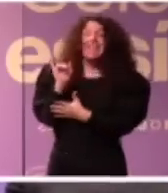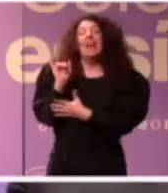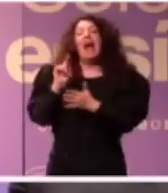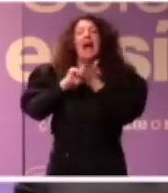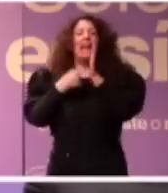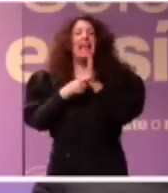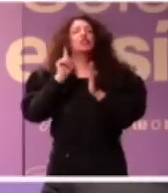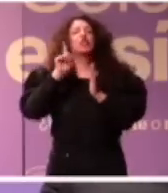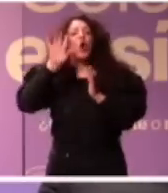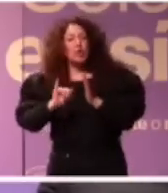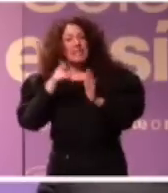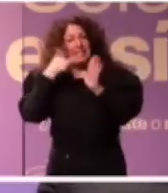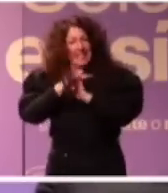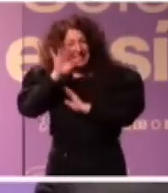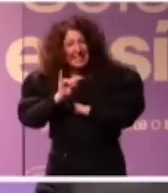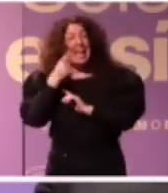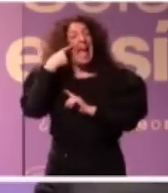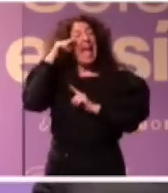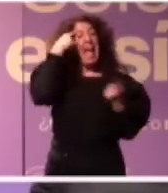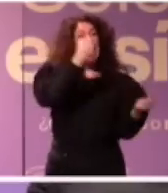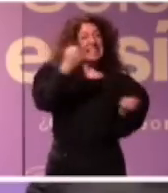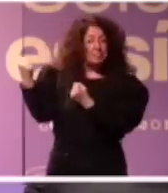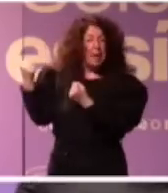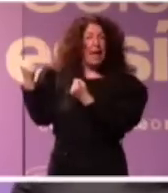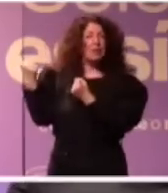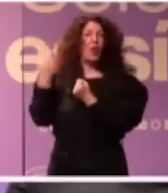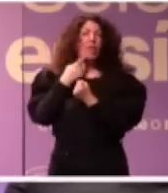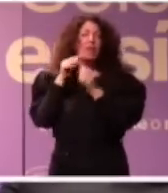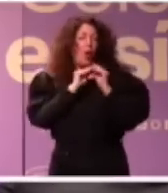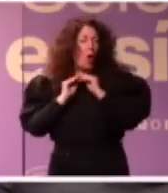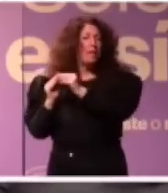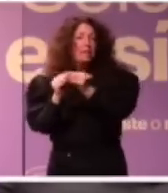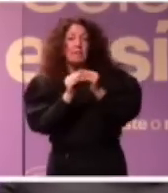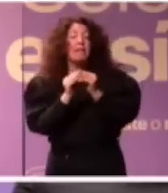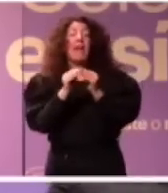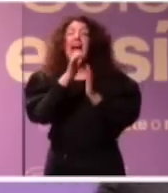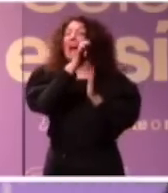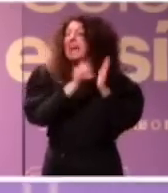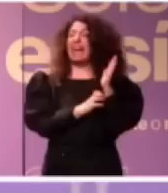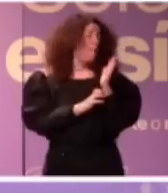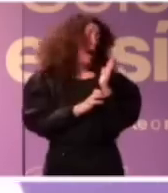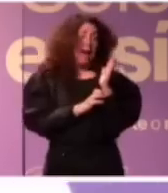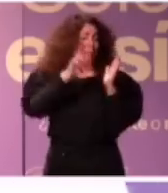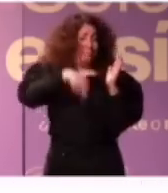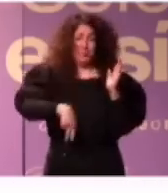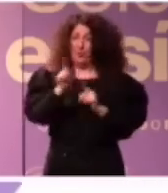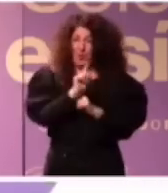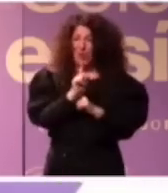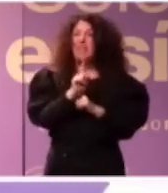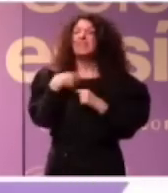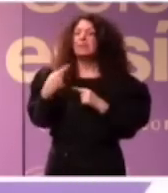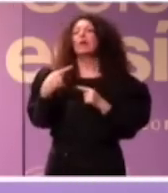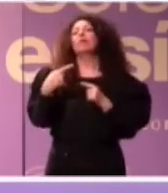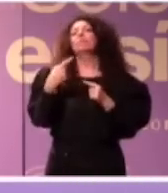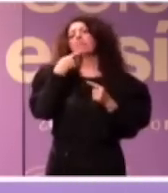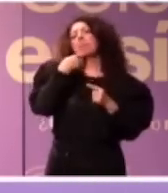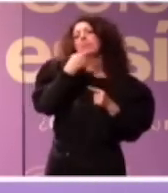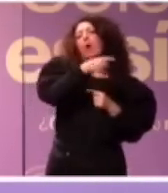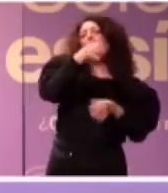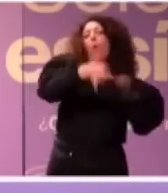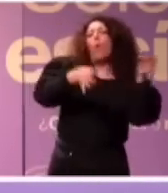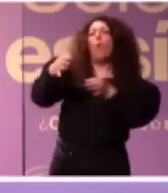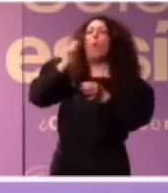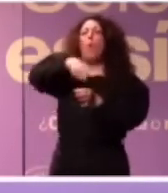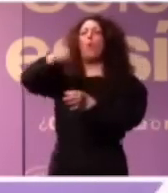sí es sí, todos los expertos coinciden en que no va a evitar las rebajas de esas sentencias, esas decisiones judiciales de rebajas de